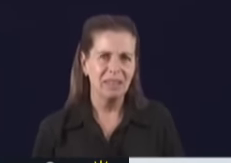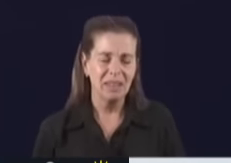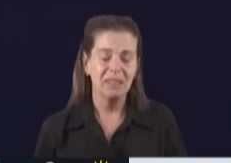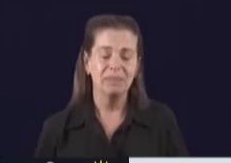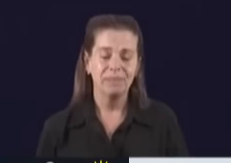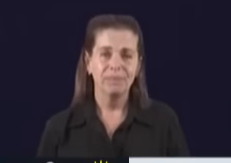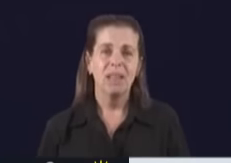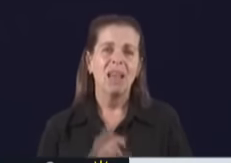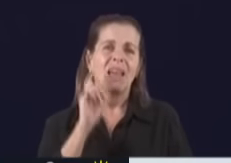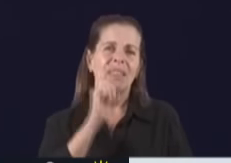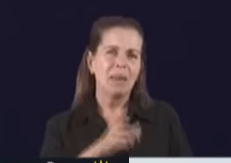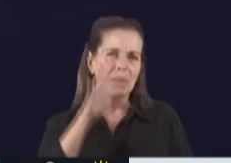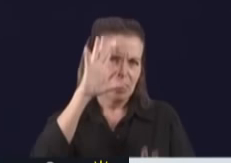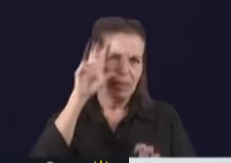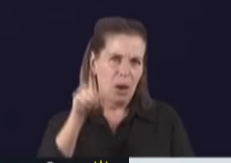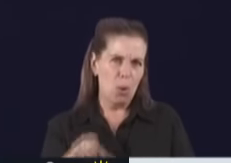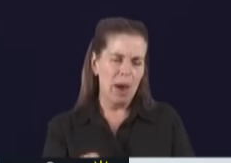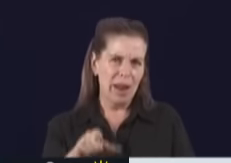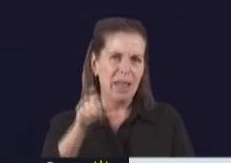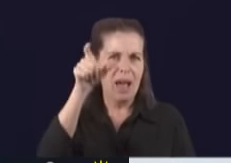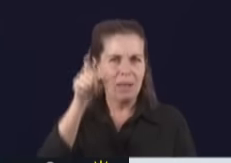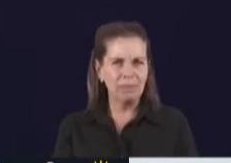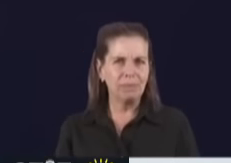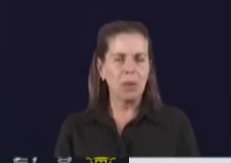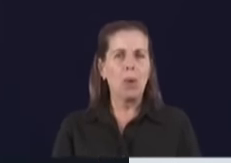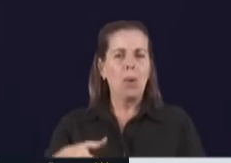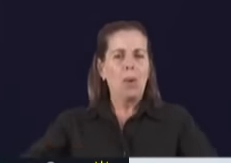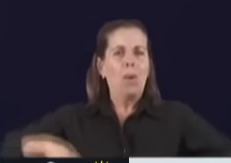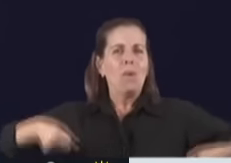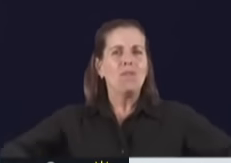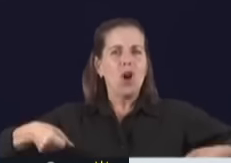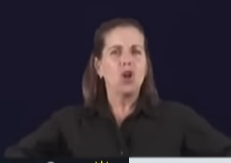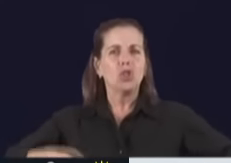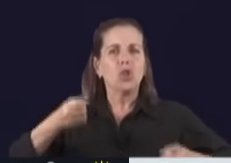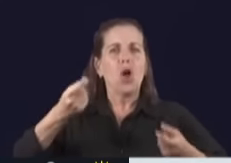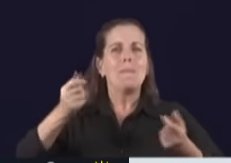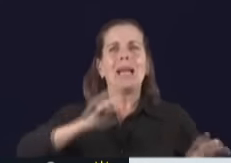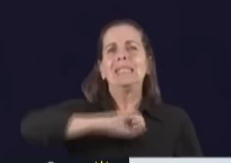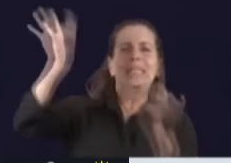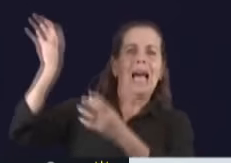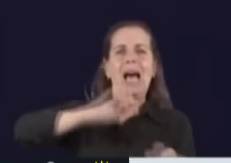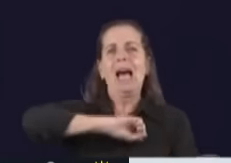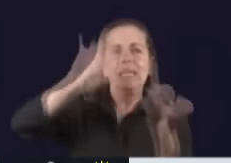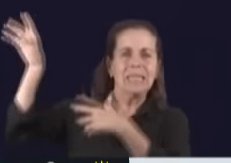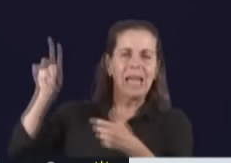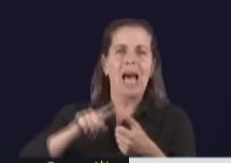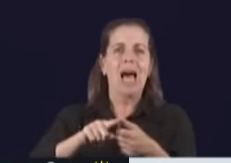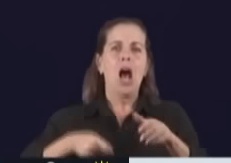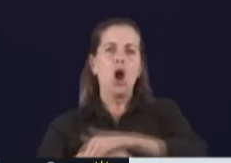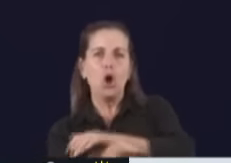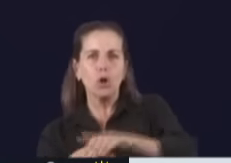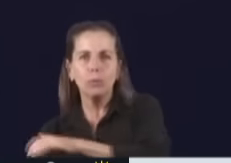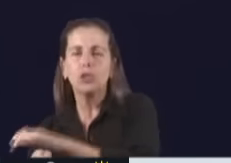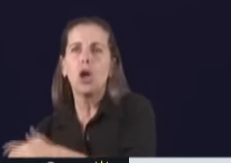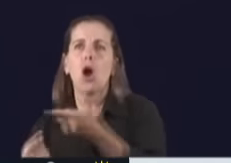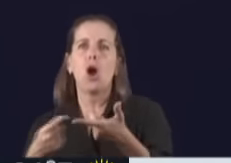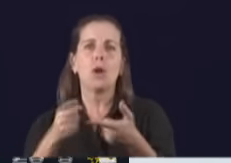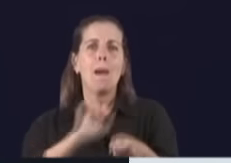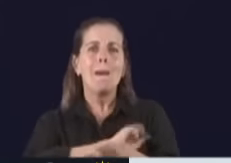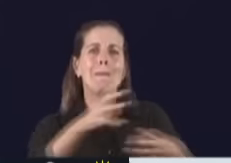Revoleaban bolsos, hicieron vacunatorios VIP, liberaron presos, organizaron fiestas durante la pandemia mientras la gente no podía despedirse